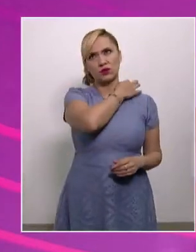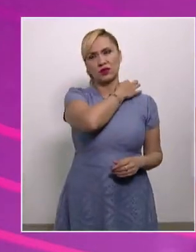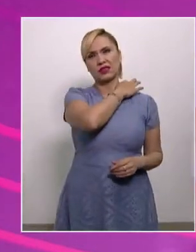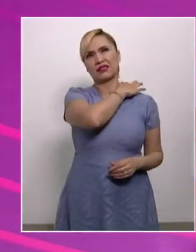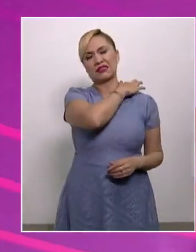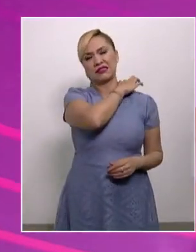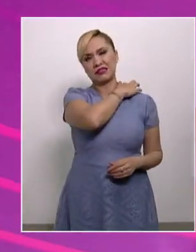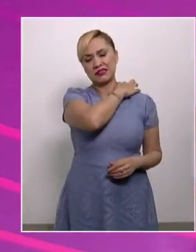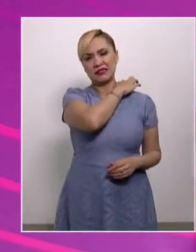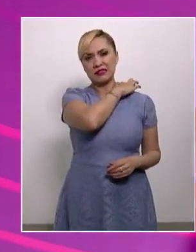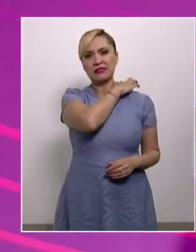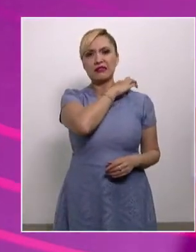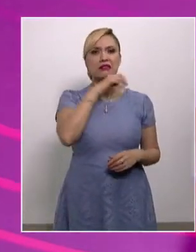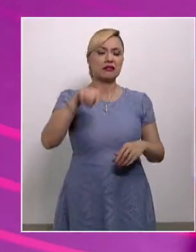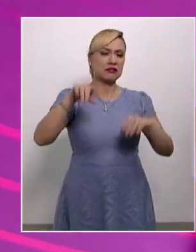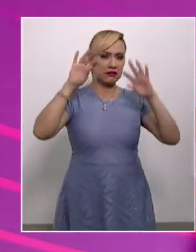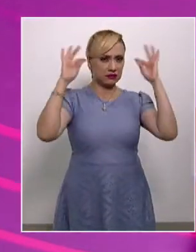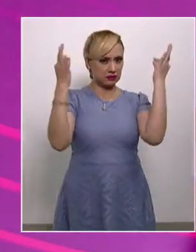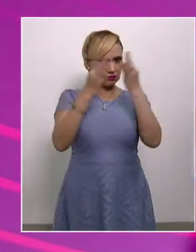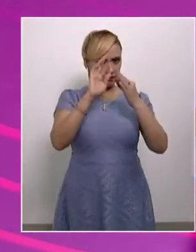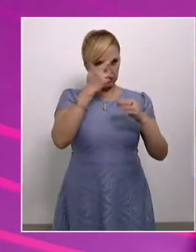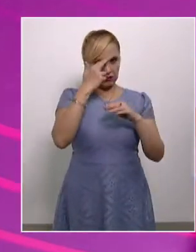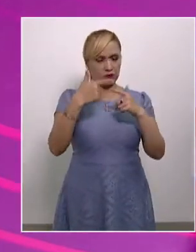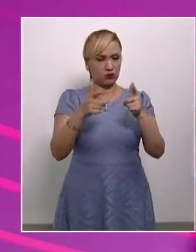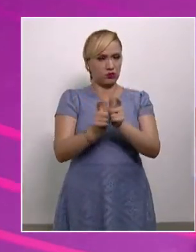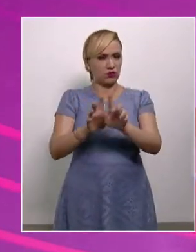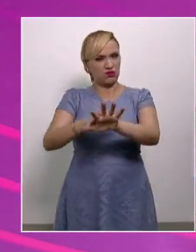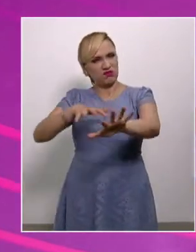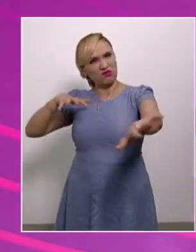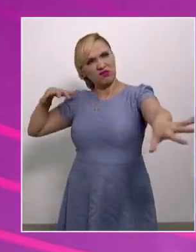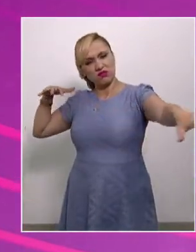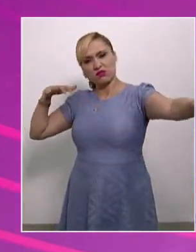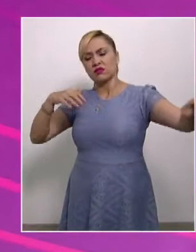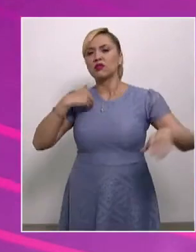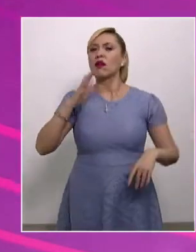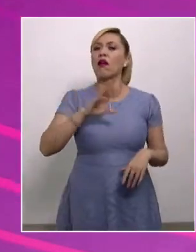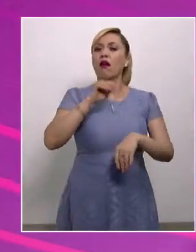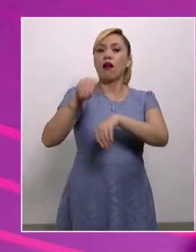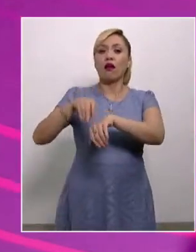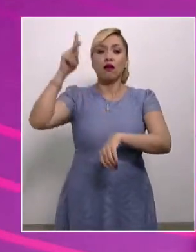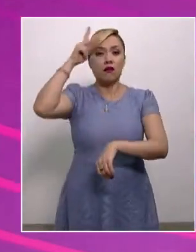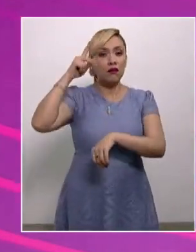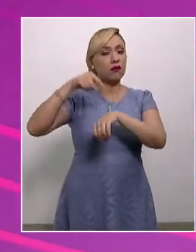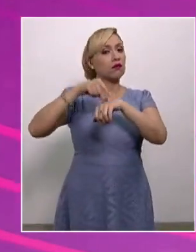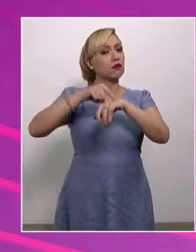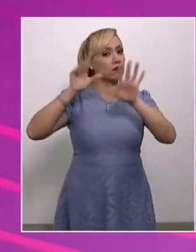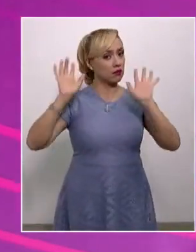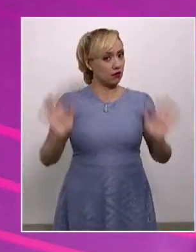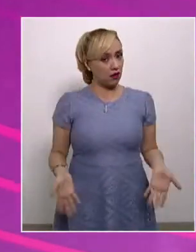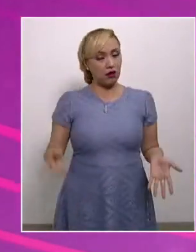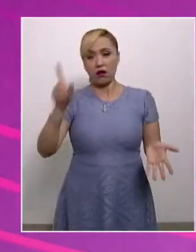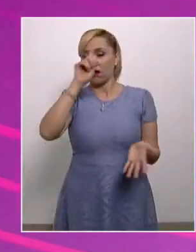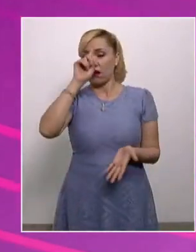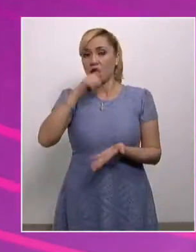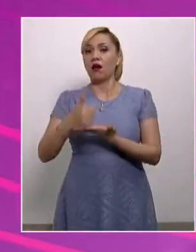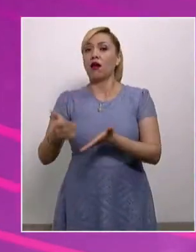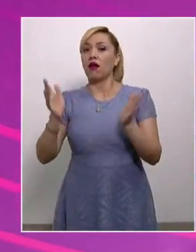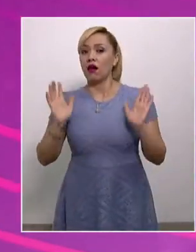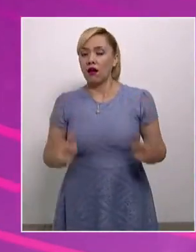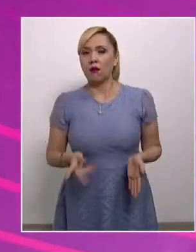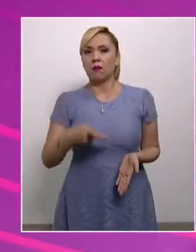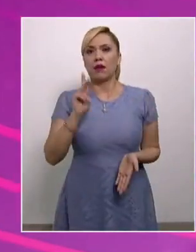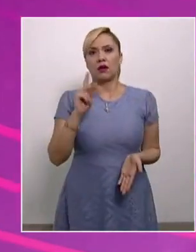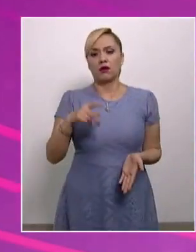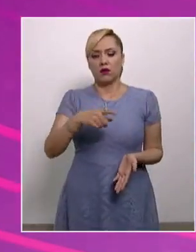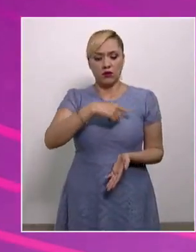sé, en estación migratoria, cuando fue el tema de caravanas, de repente el Estado dice, pues que yo les puse psicólogos, yo les puse médicos, yo les puse asesoría legal, pero la pregunta